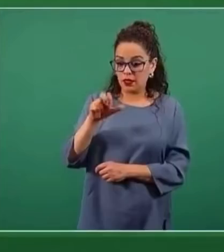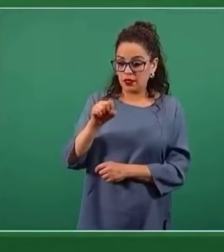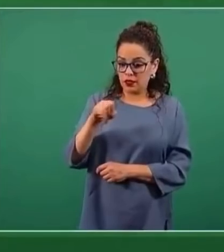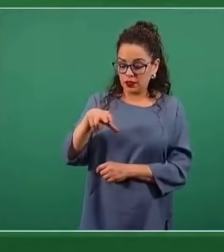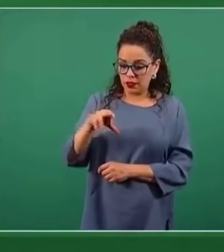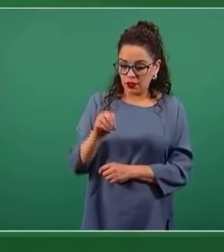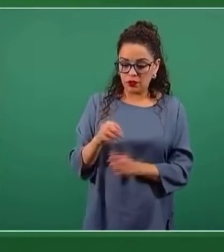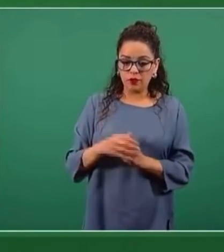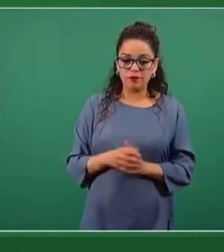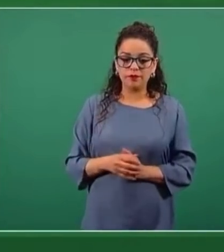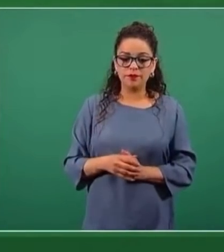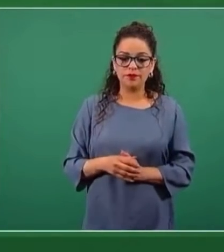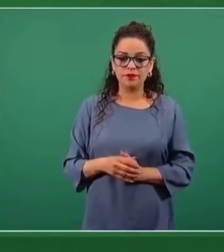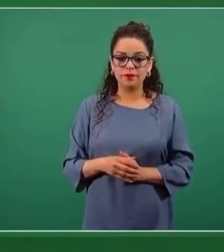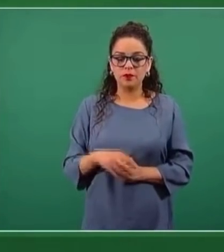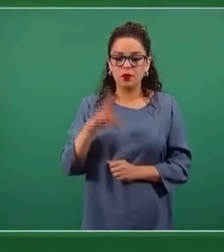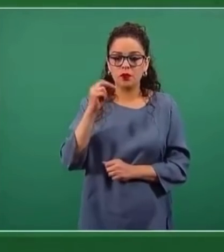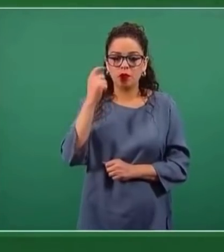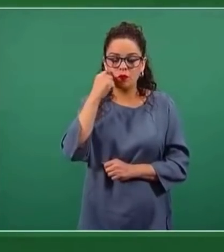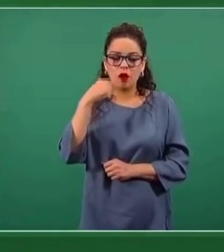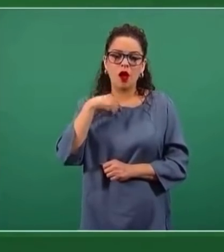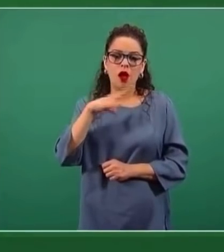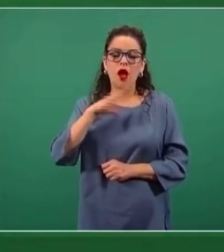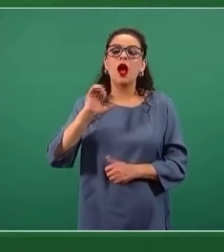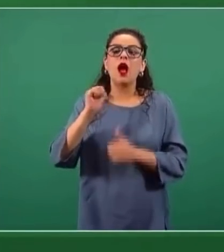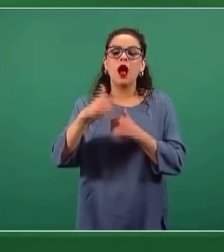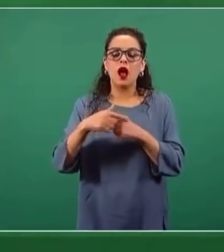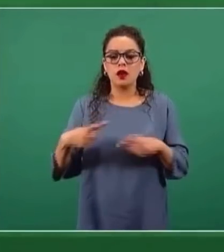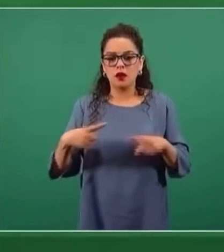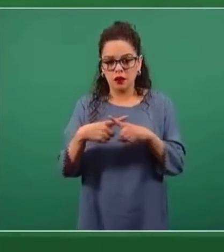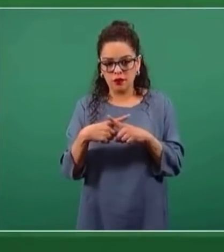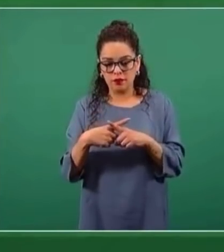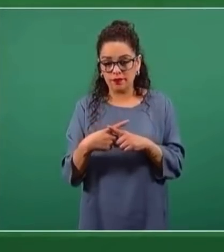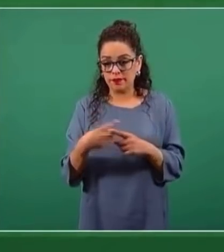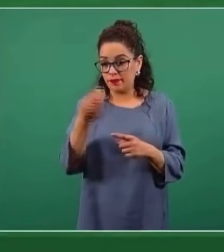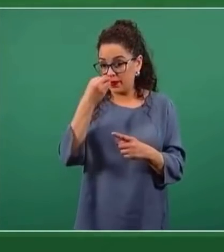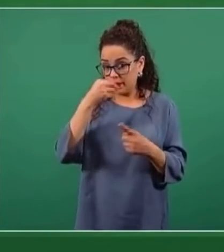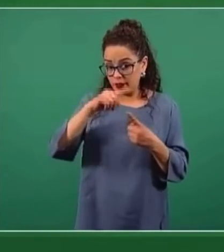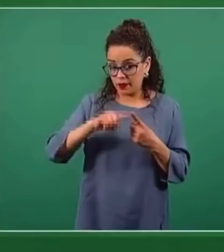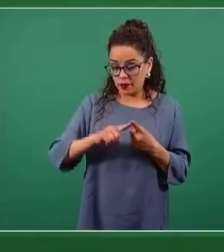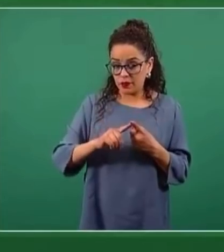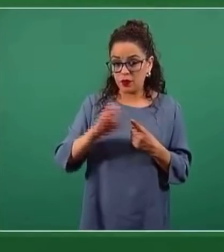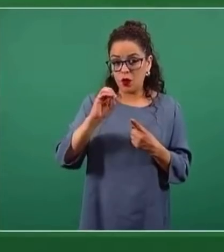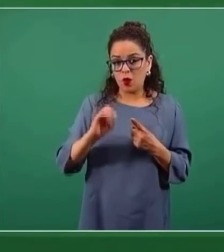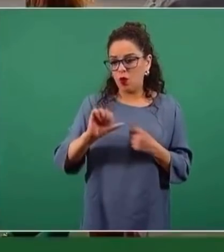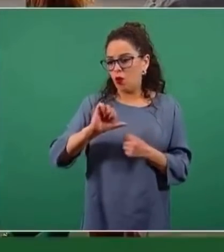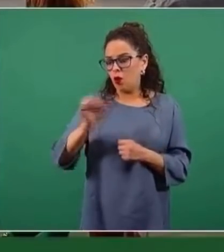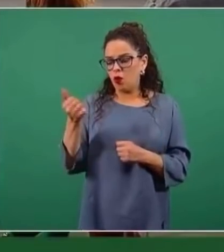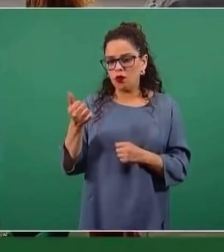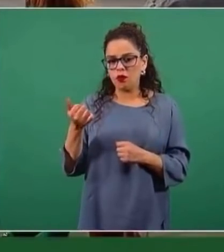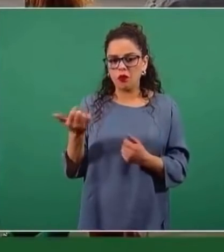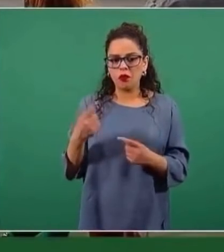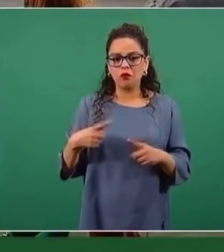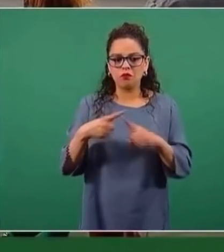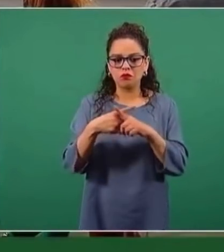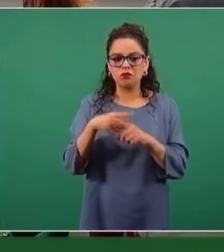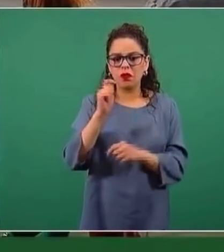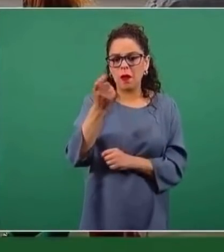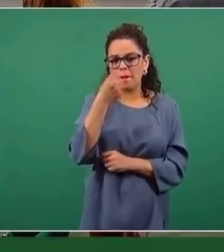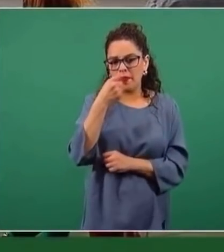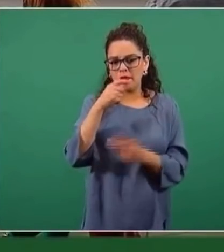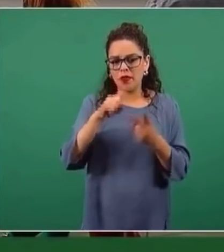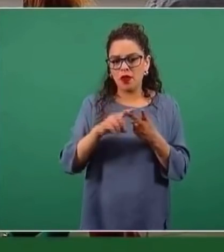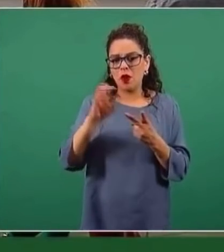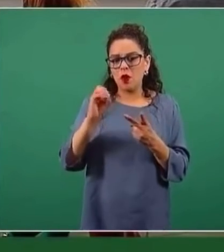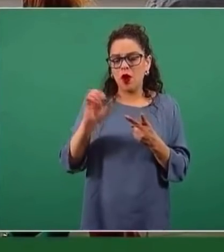si presentamos algún tipo de alergia, ya sea alimentaria o algún tipo de alergia a medicamentos